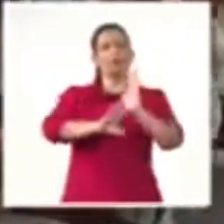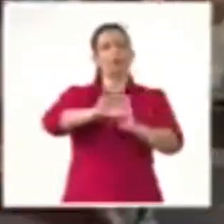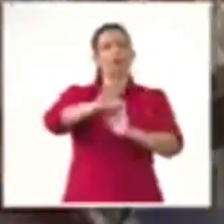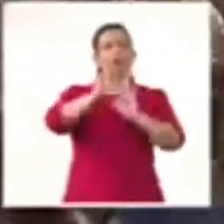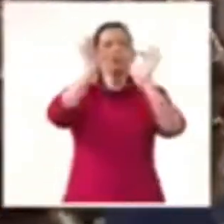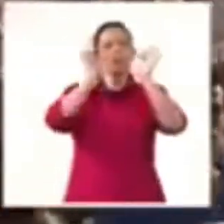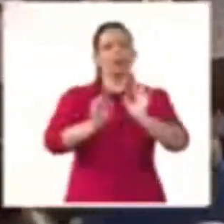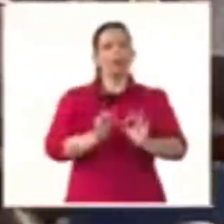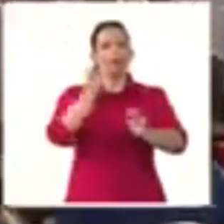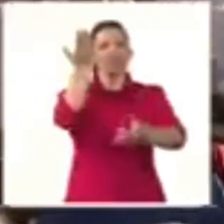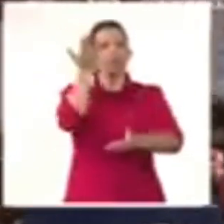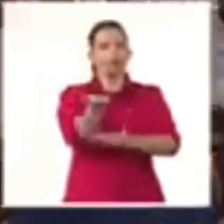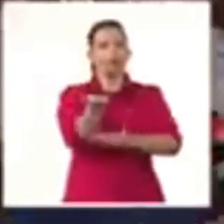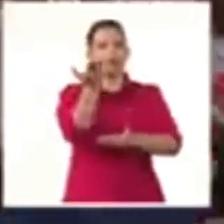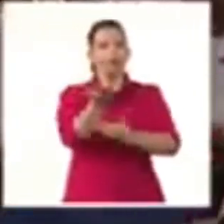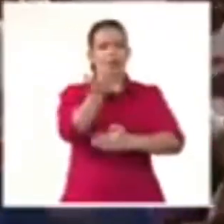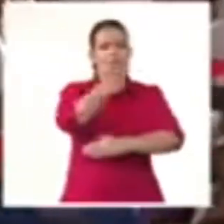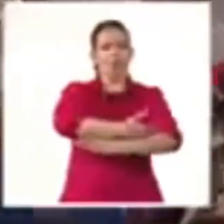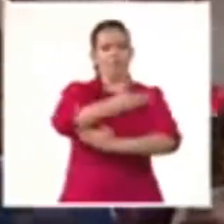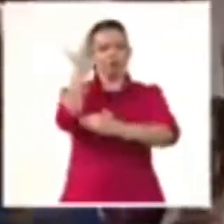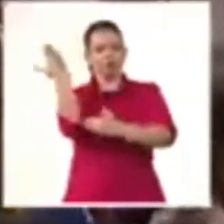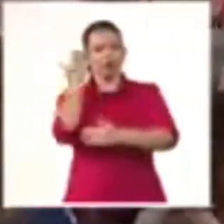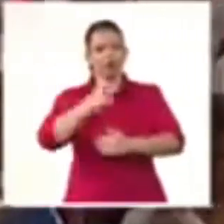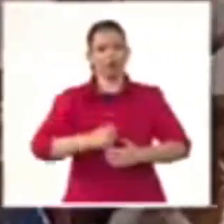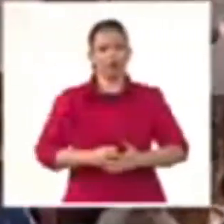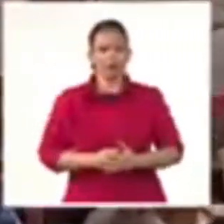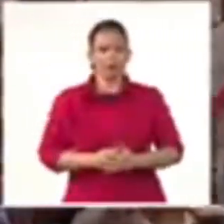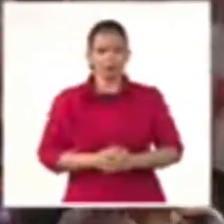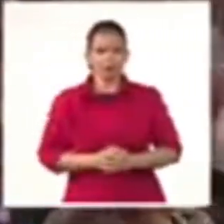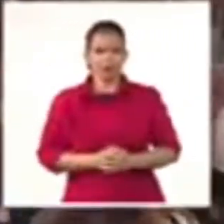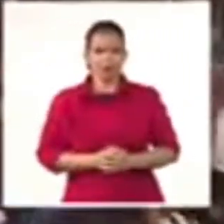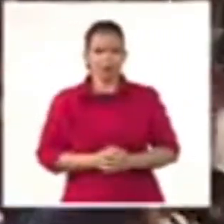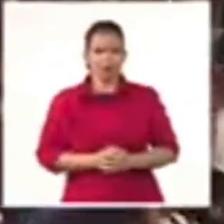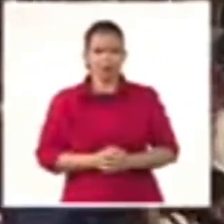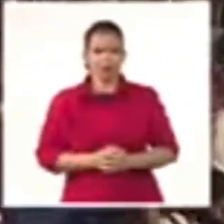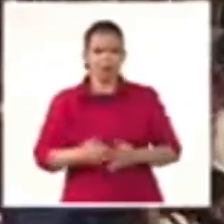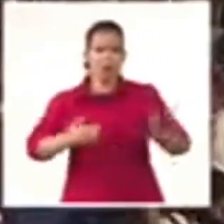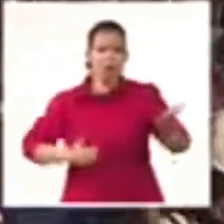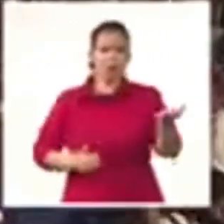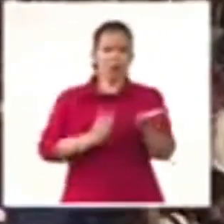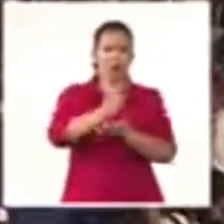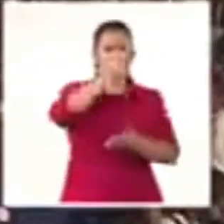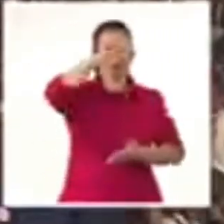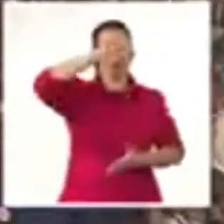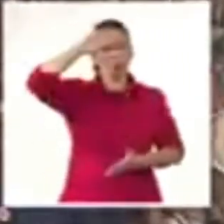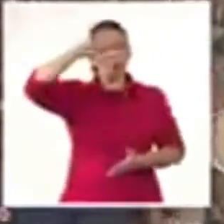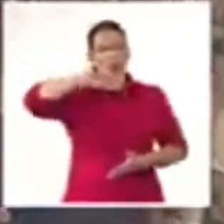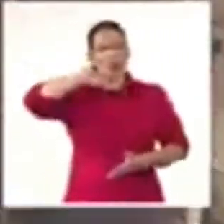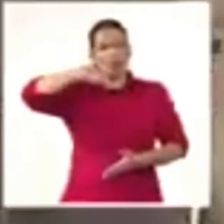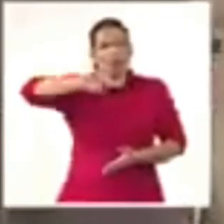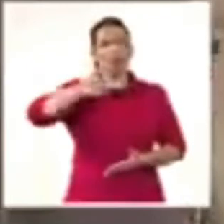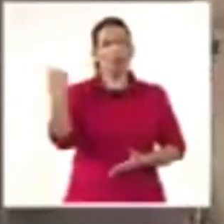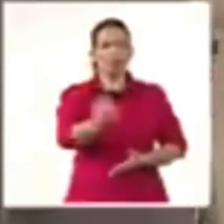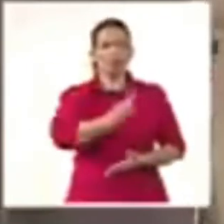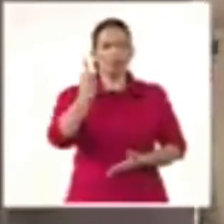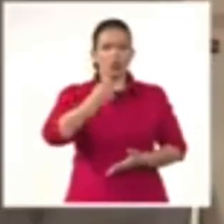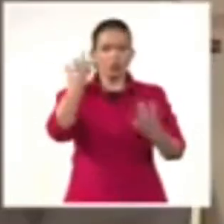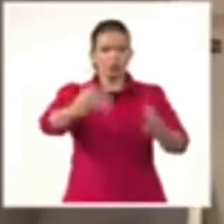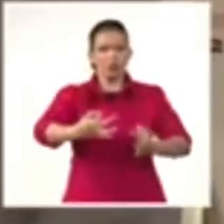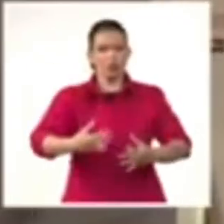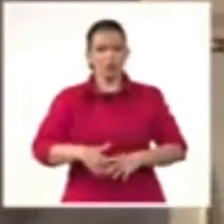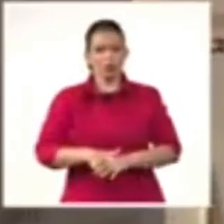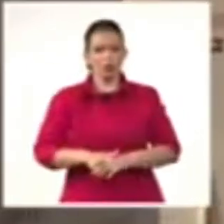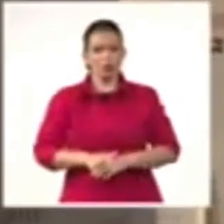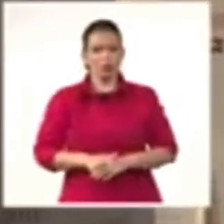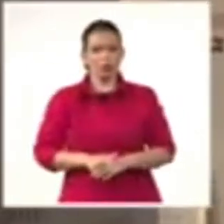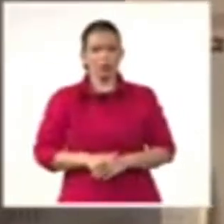¡abajo el bloqueo! ¡Abajo! ¡Vamos a hacer un país mejor! nosotros mismos.